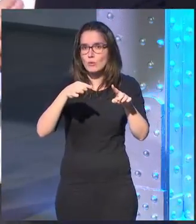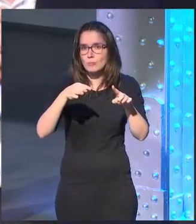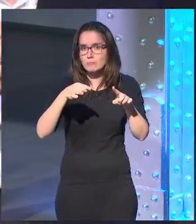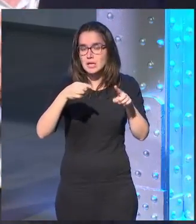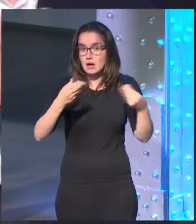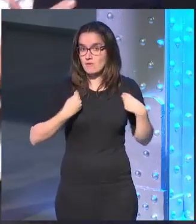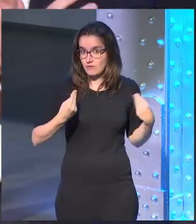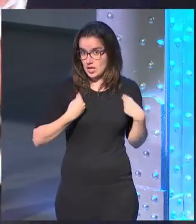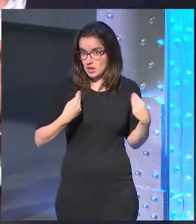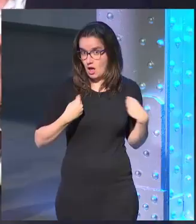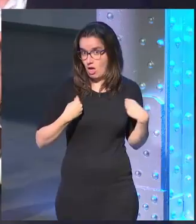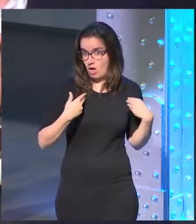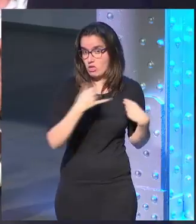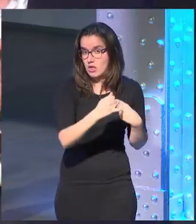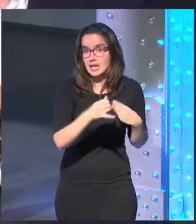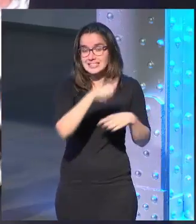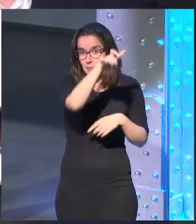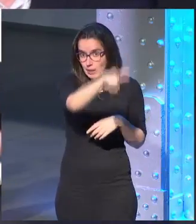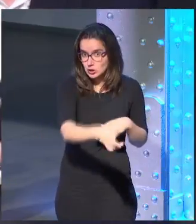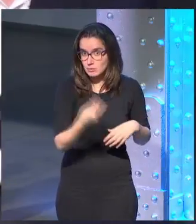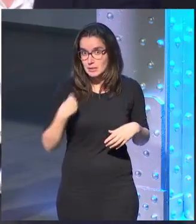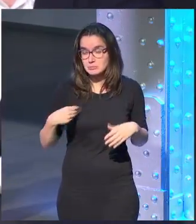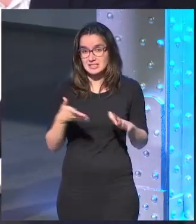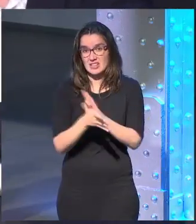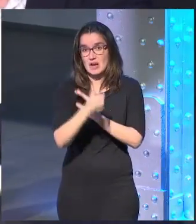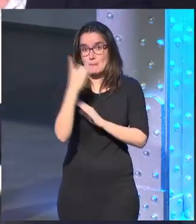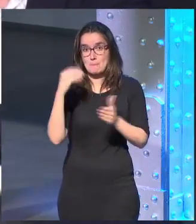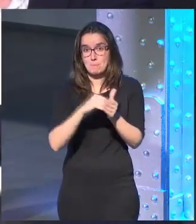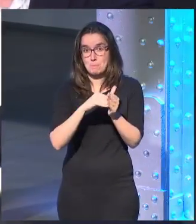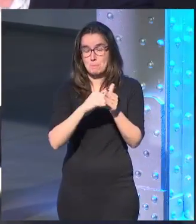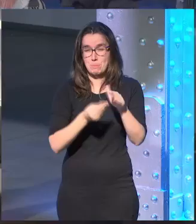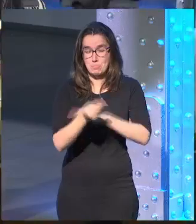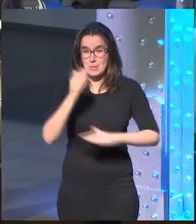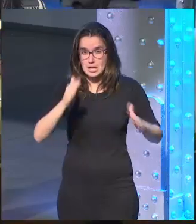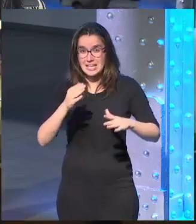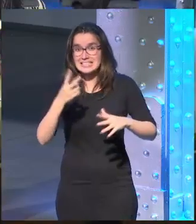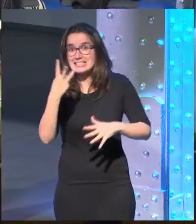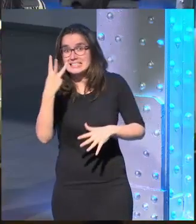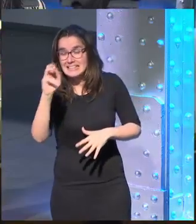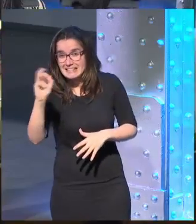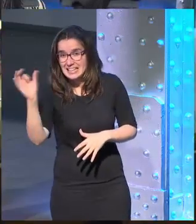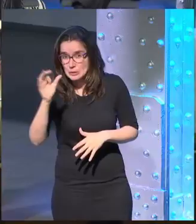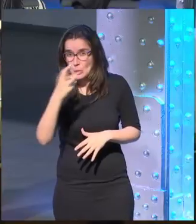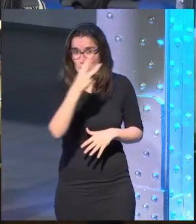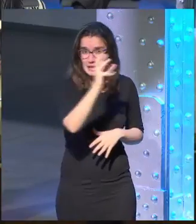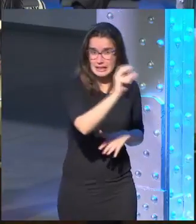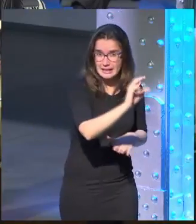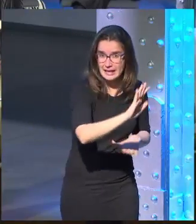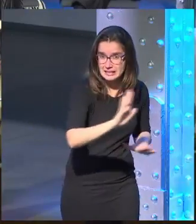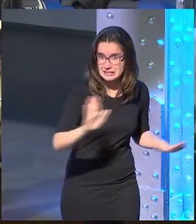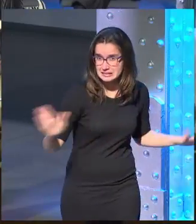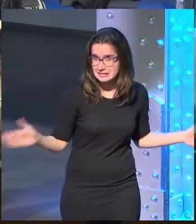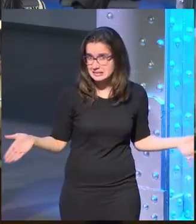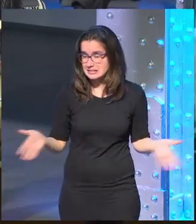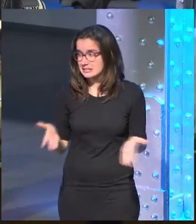para que tengan vida. Y estos, insisto, son millennials. Luis Miguel, 30 segundos. Y José María, 30. Pues es